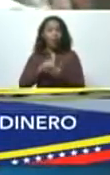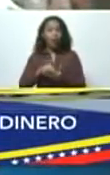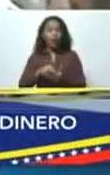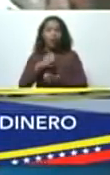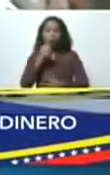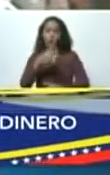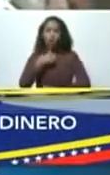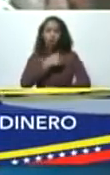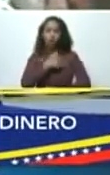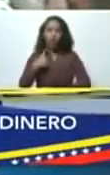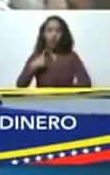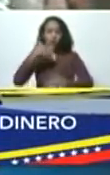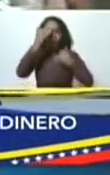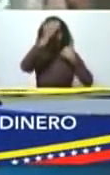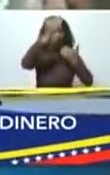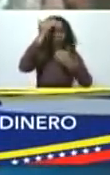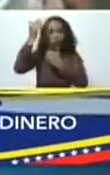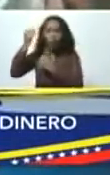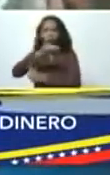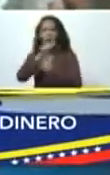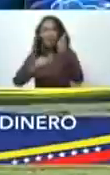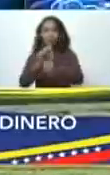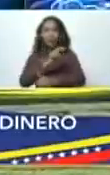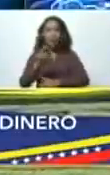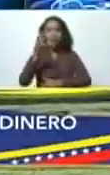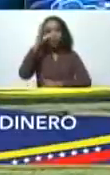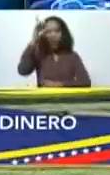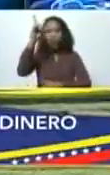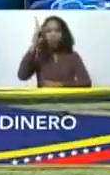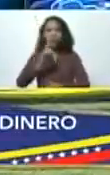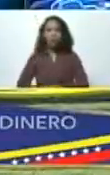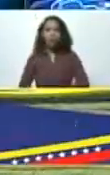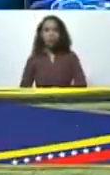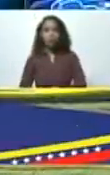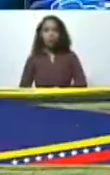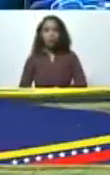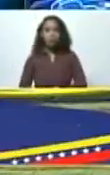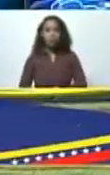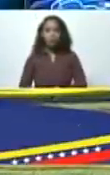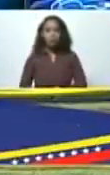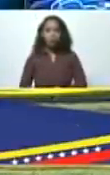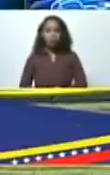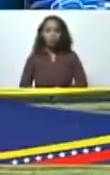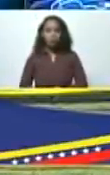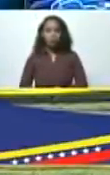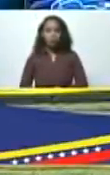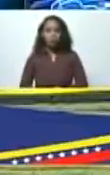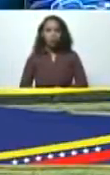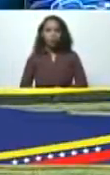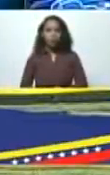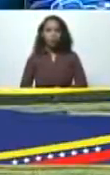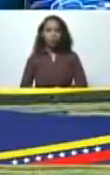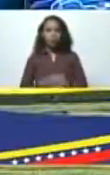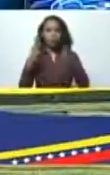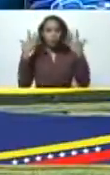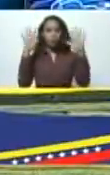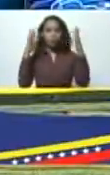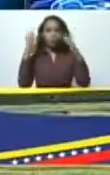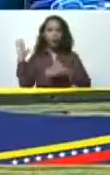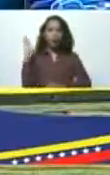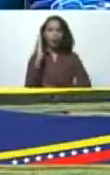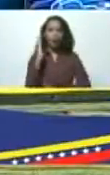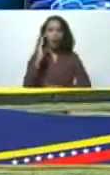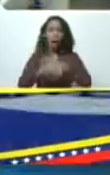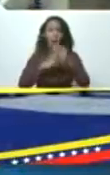quiero saludar a todos los presentes, a la vicepresidenta ejecutiva, Delcy Eloína Rodríguez Gómez, que vienes de